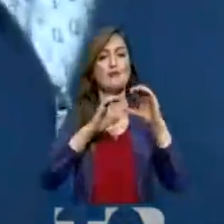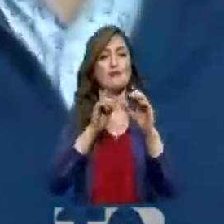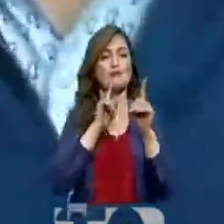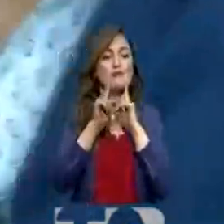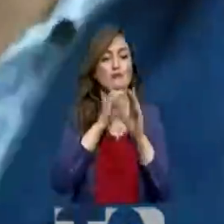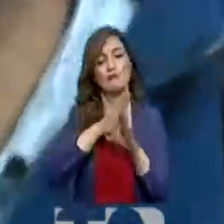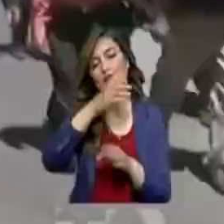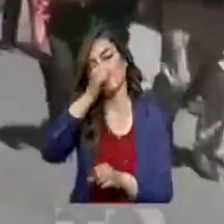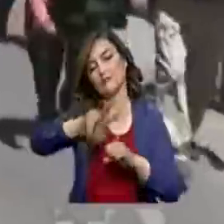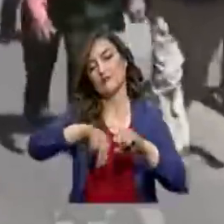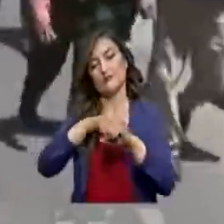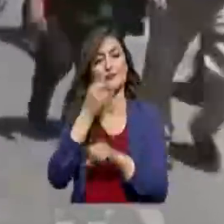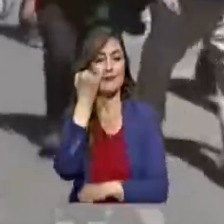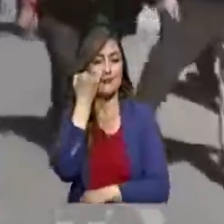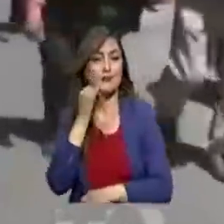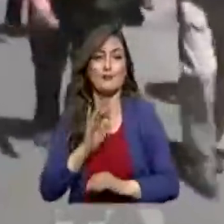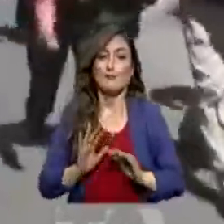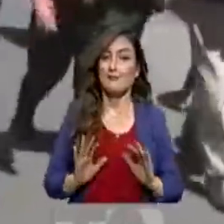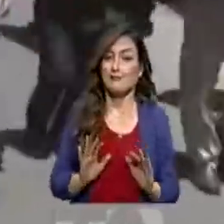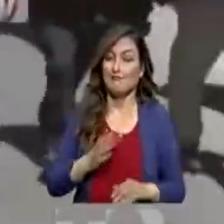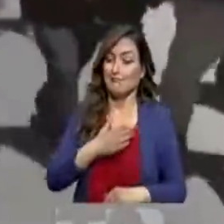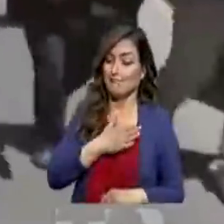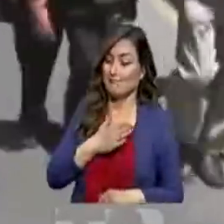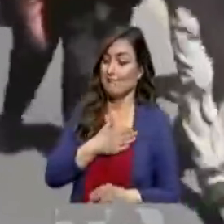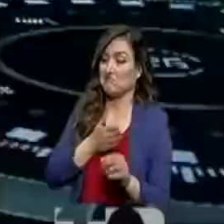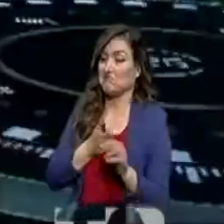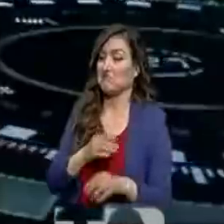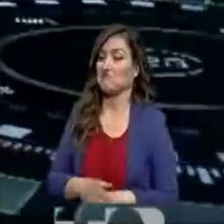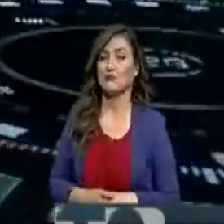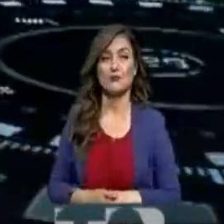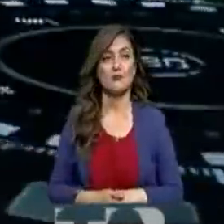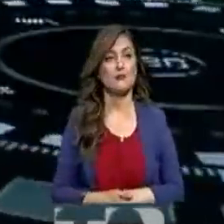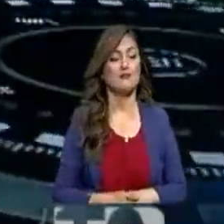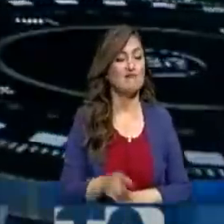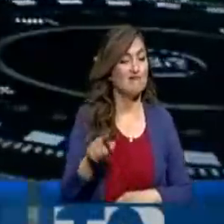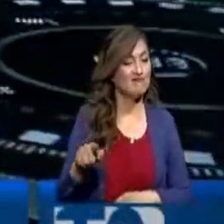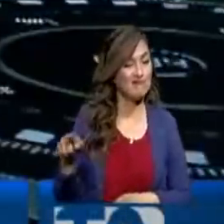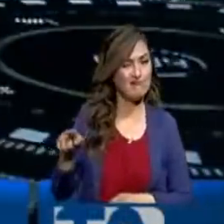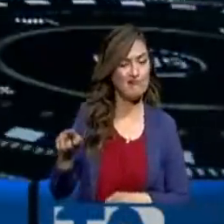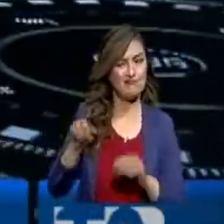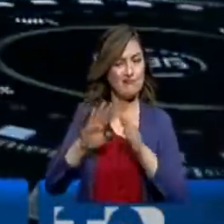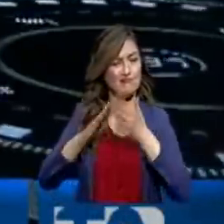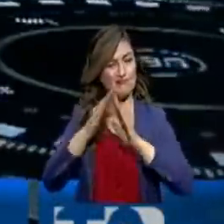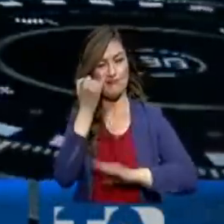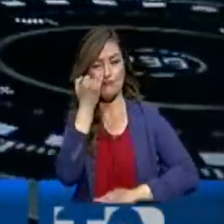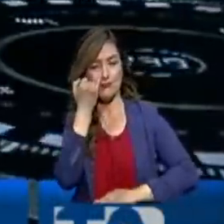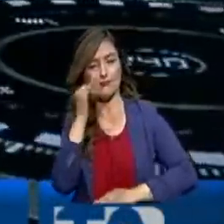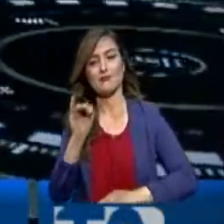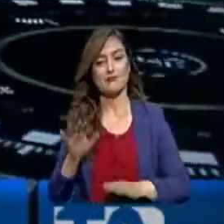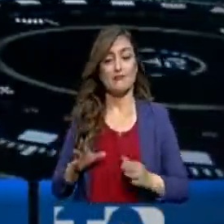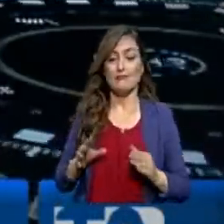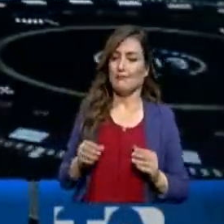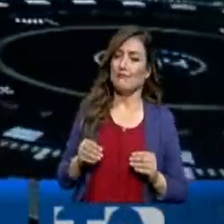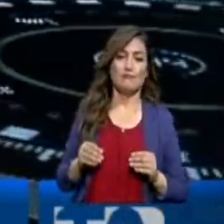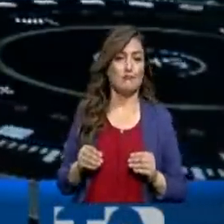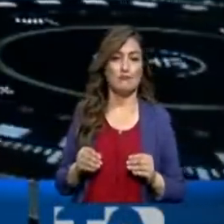diálogo de la CONAIE, aunque se mostró un poco desconfiada de sus intenciones. Si es que aquello no se acepta, entonces se comienza un